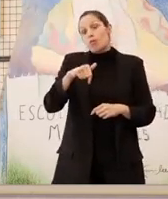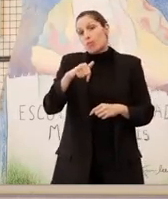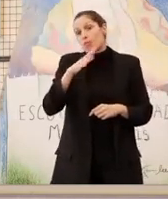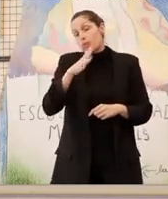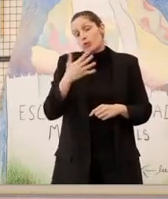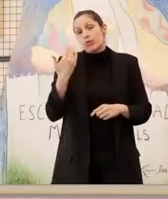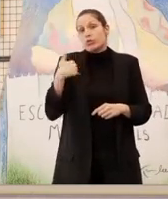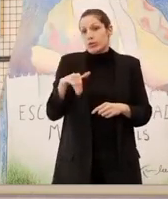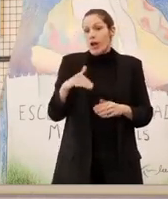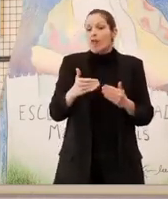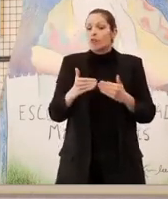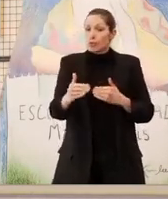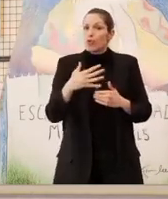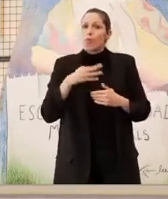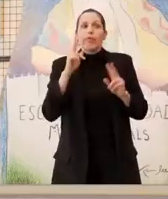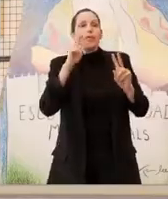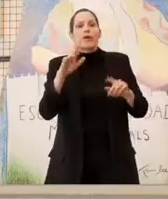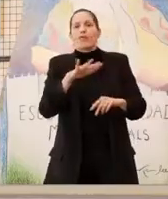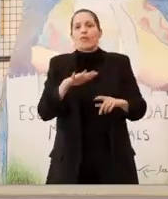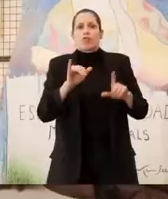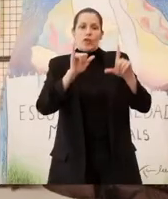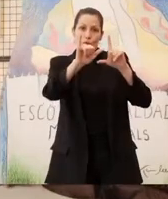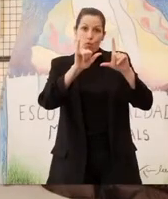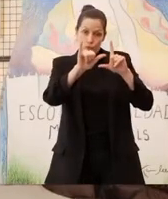a YouTube Así que muchísimas gracias